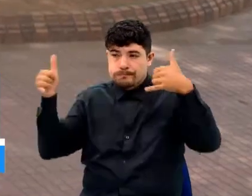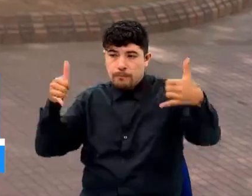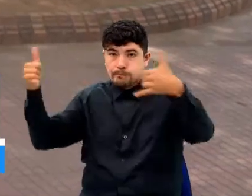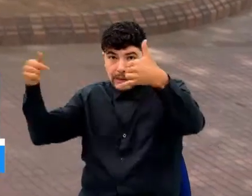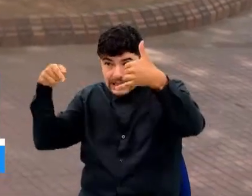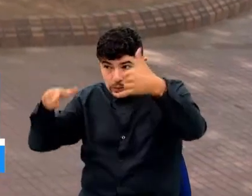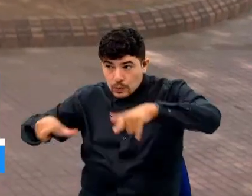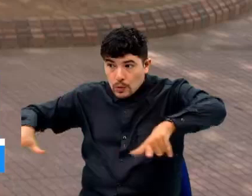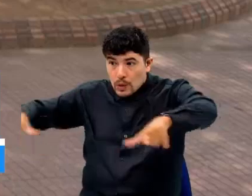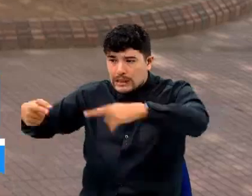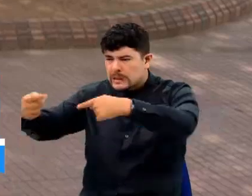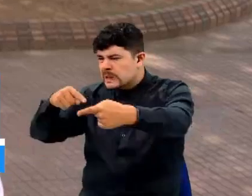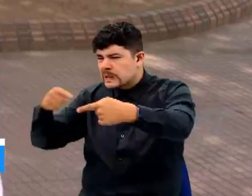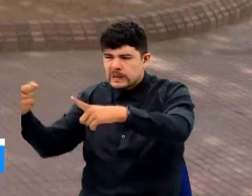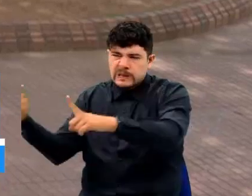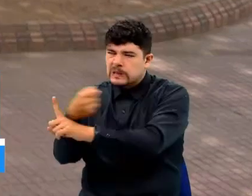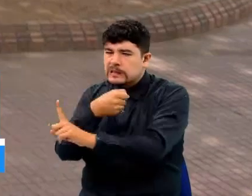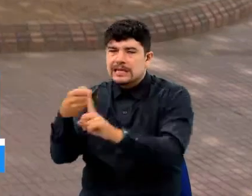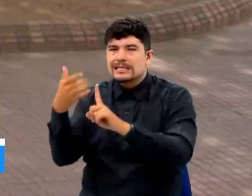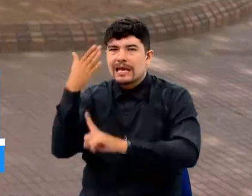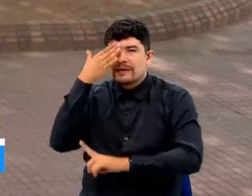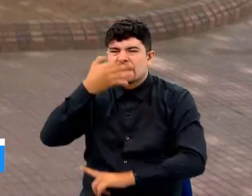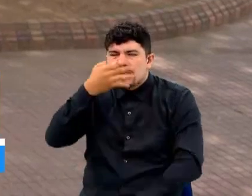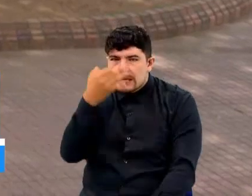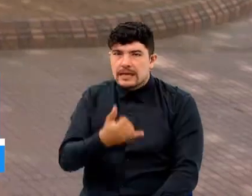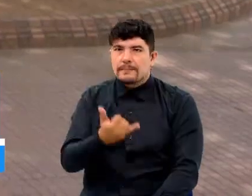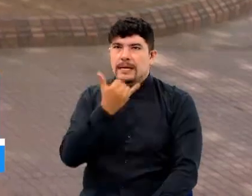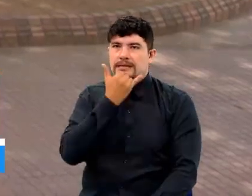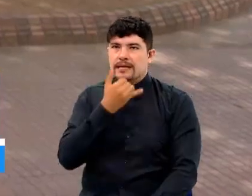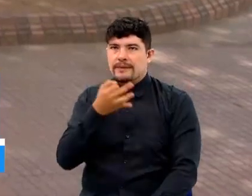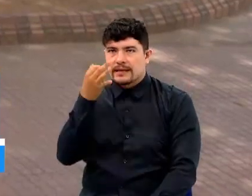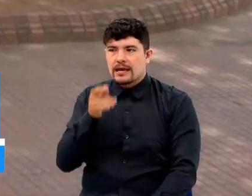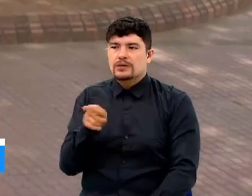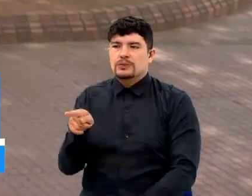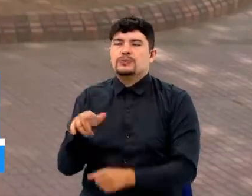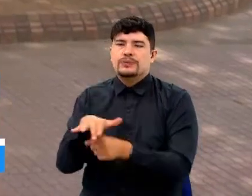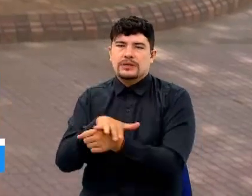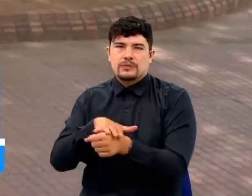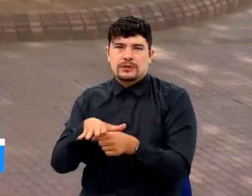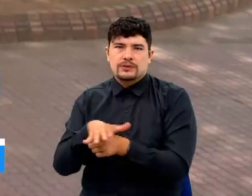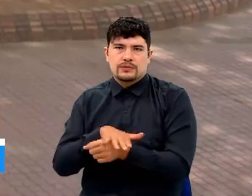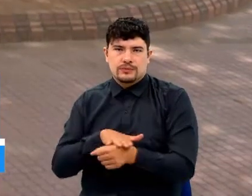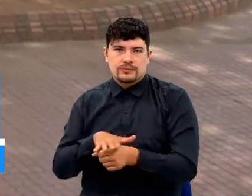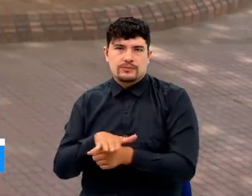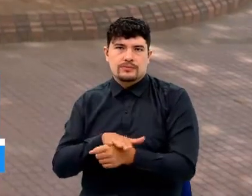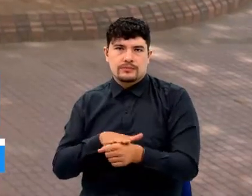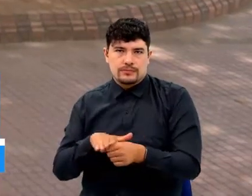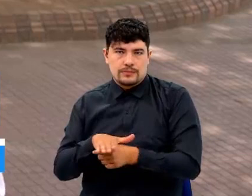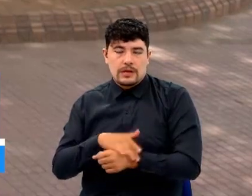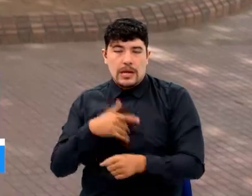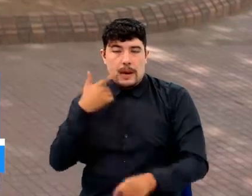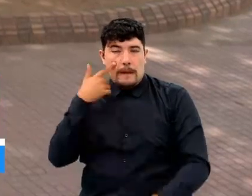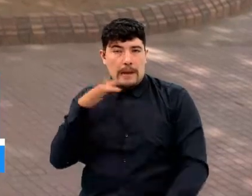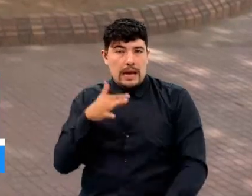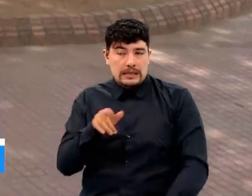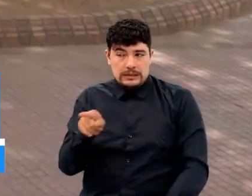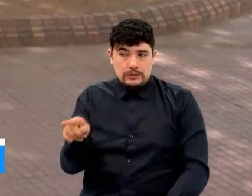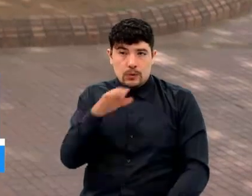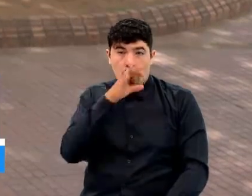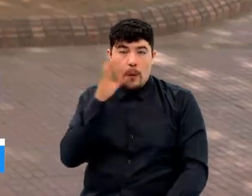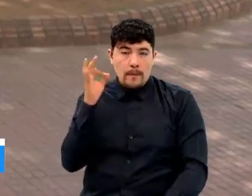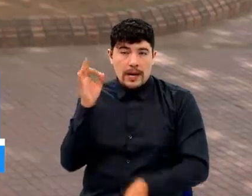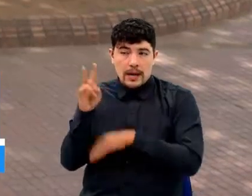realmente Cuál fue la situación que aconteció con ocasión a una eventual al parecer